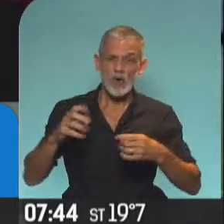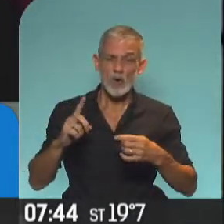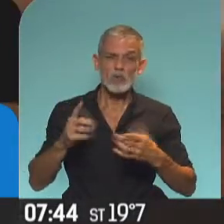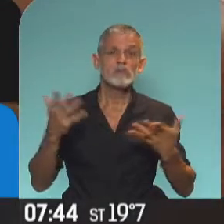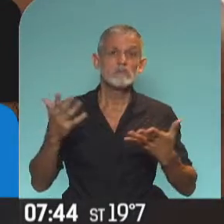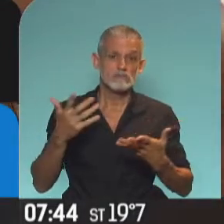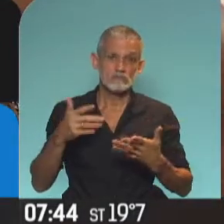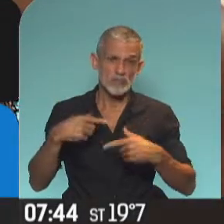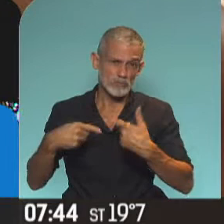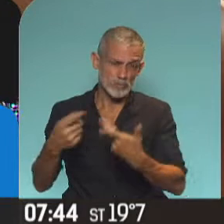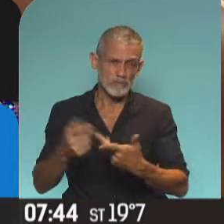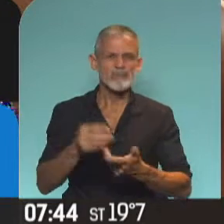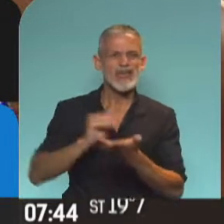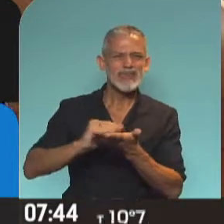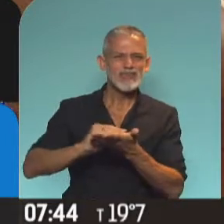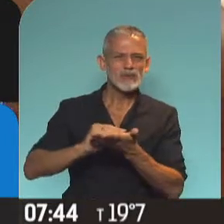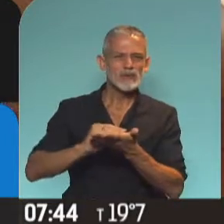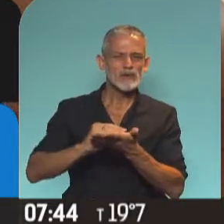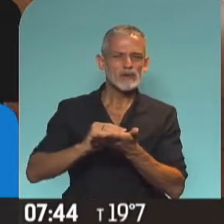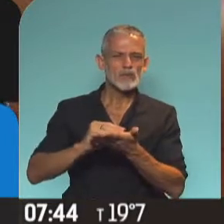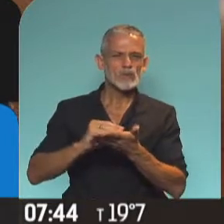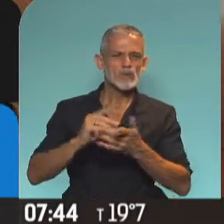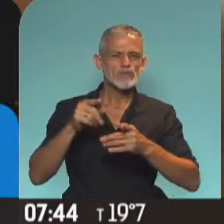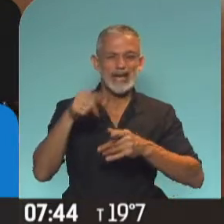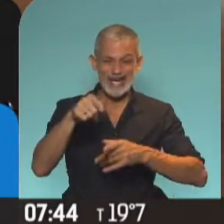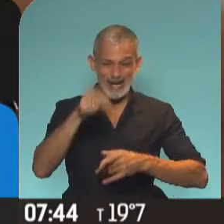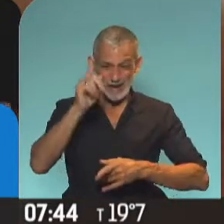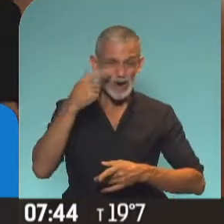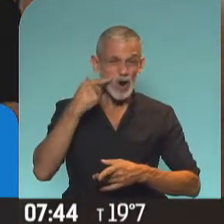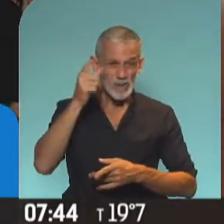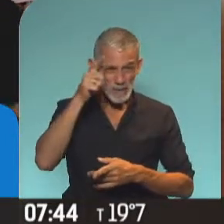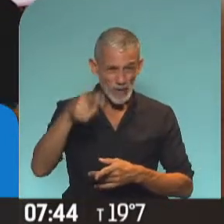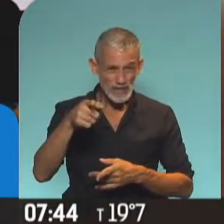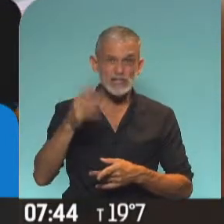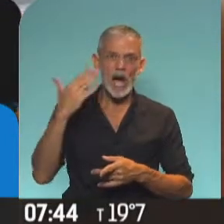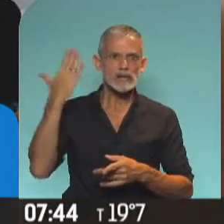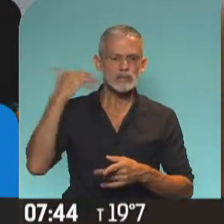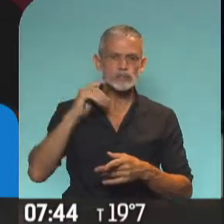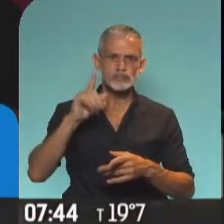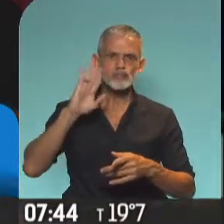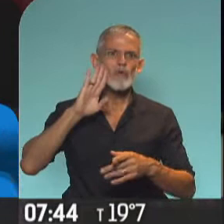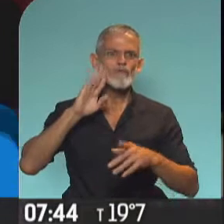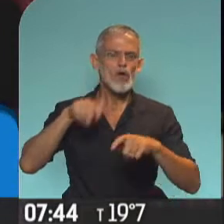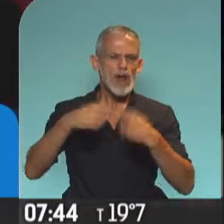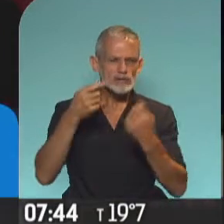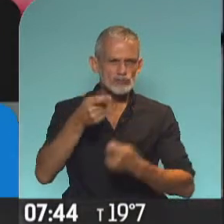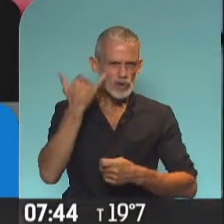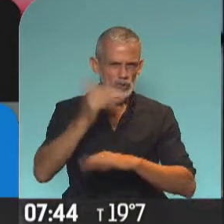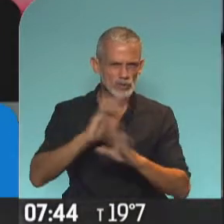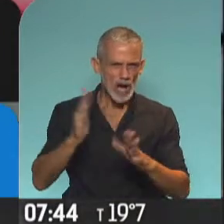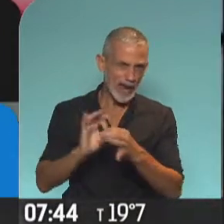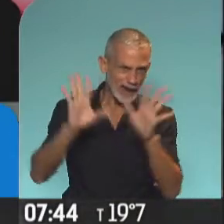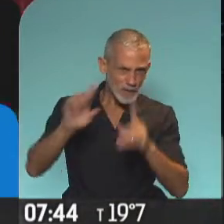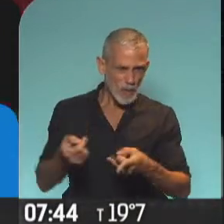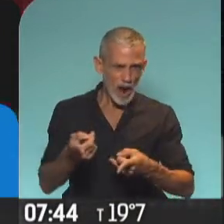el imputado por asesinar a úrsula tenía otra causa gravísima por violación y estaba libre y